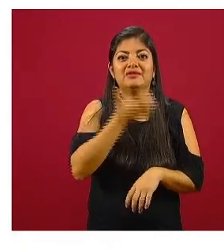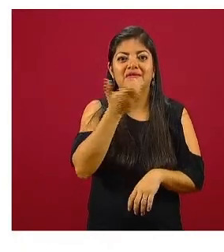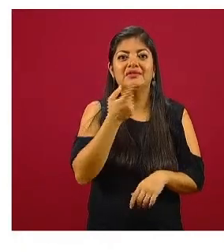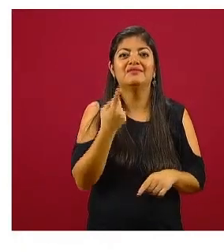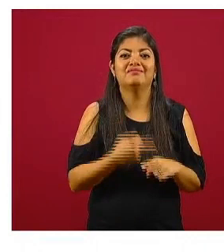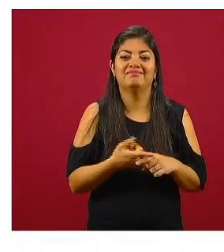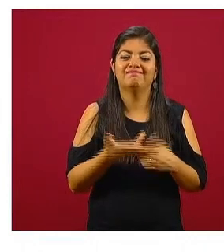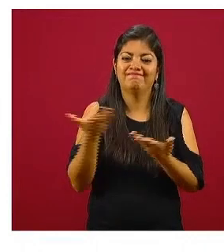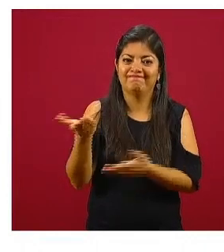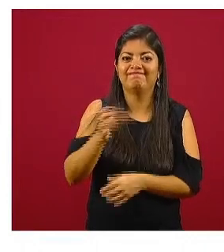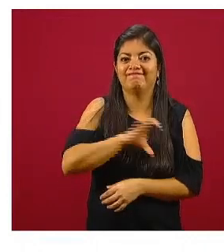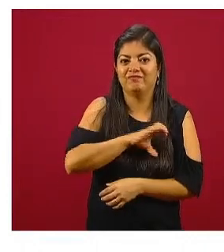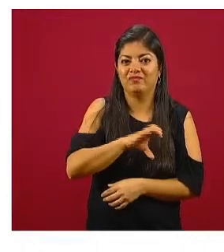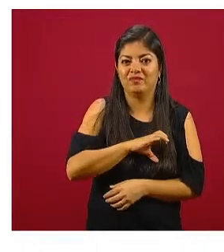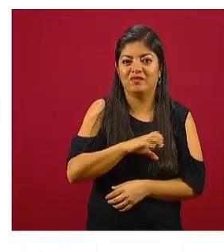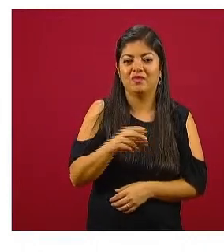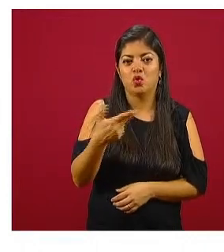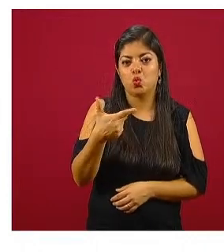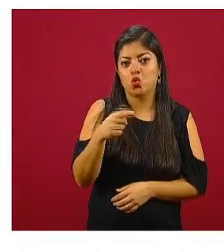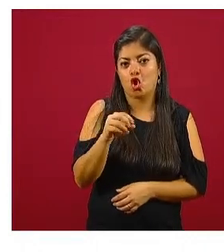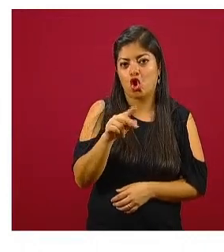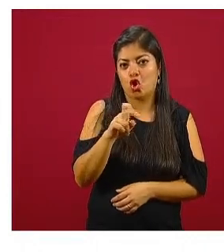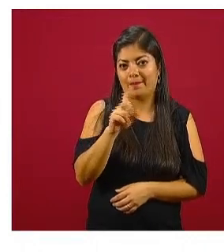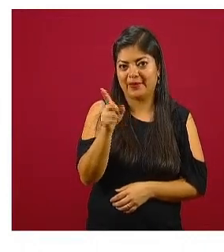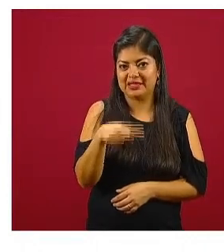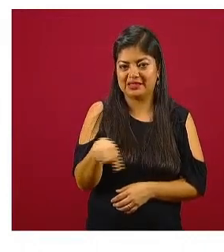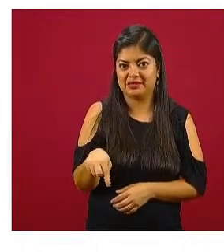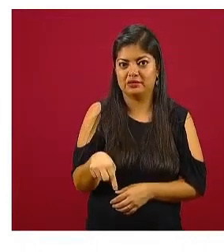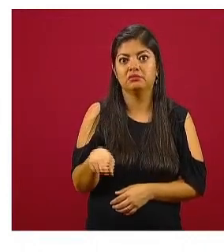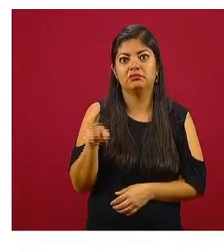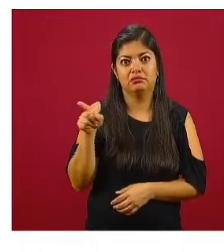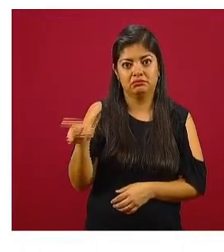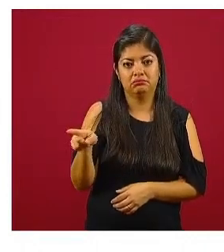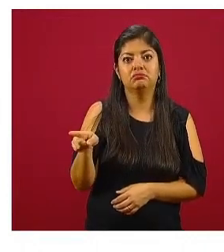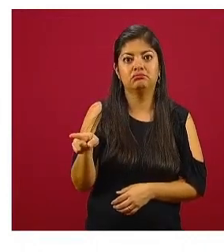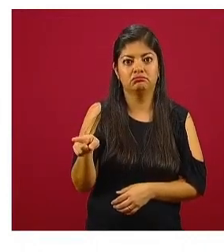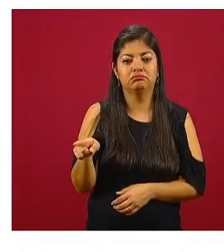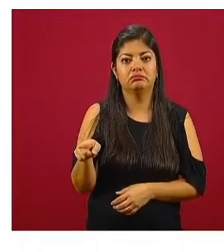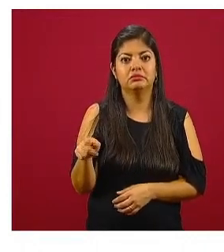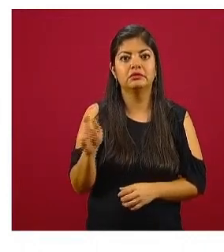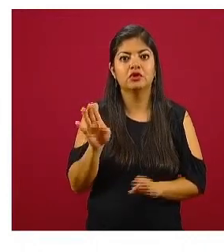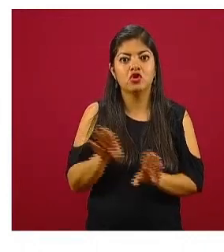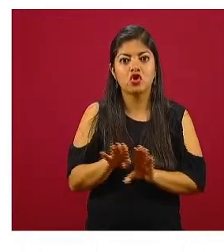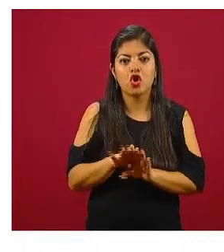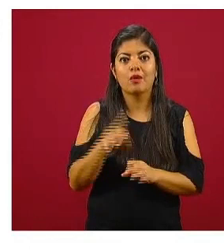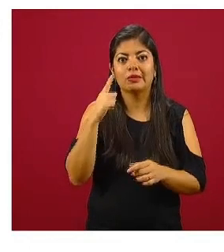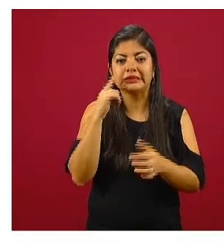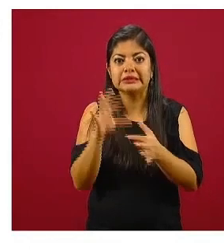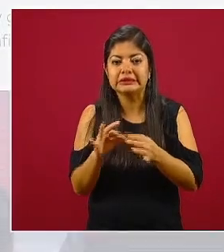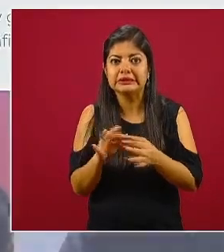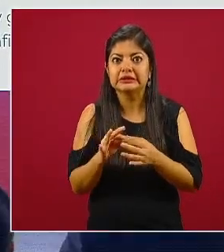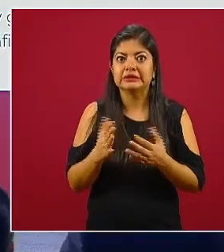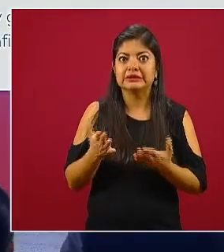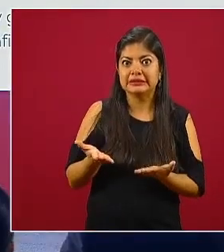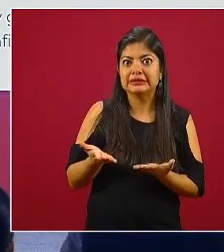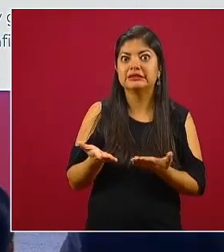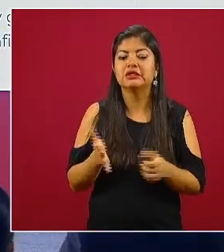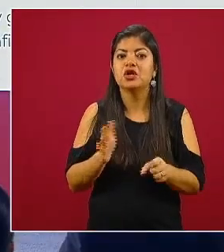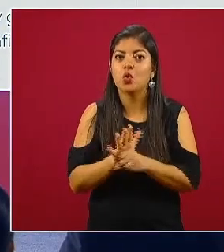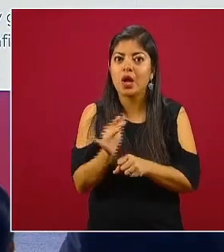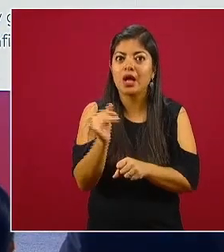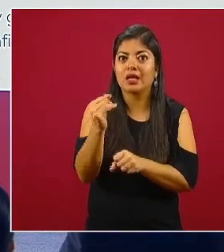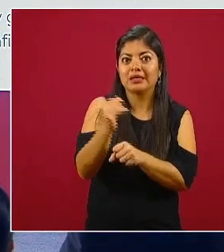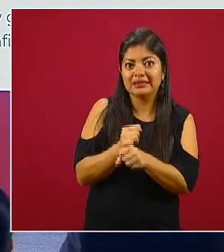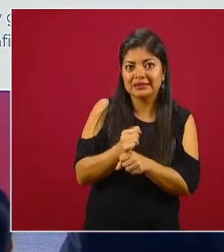el querido doctor Hugo López-Gatell, quien pues nos ha ido marcando algunos de los retos para la